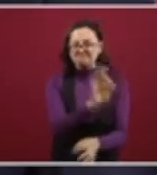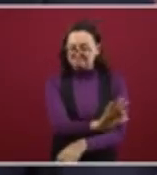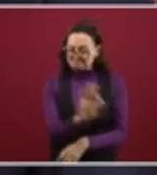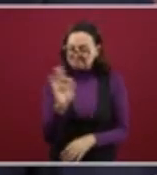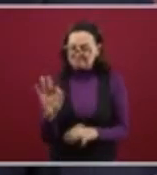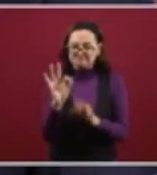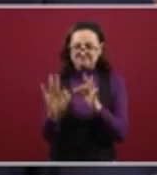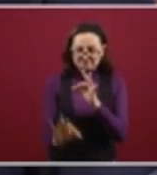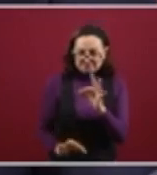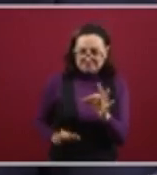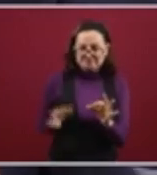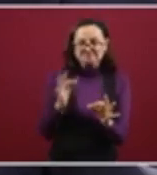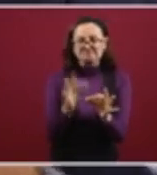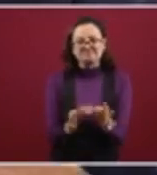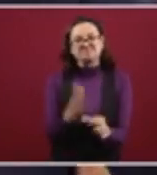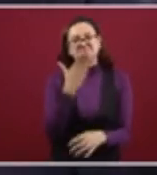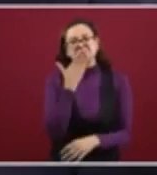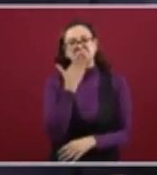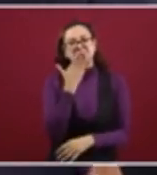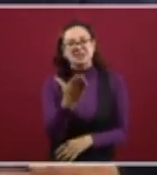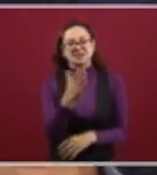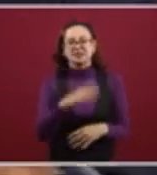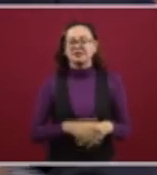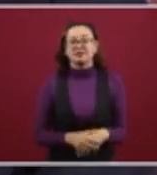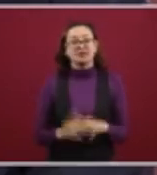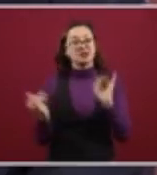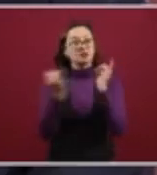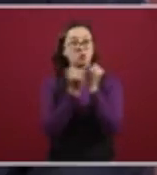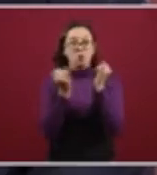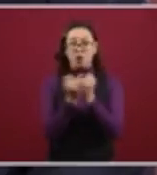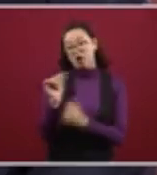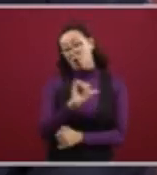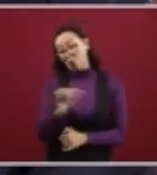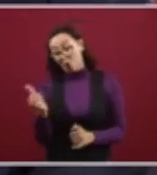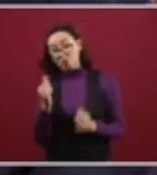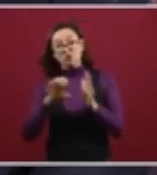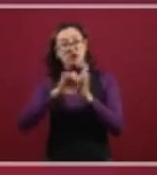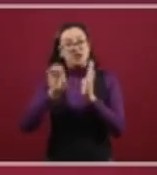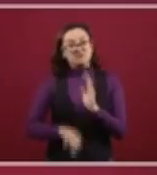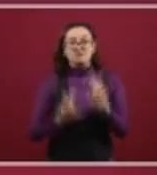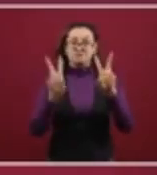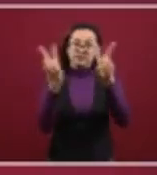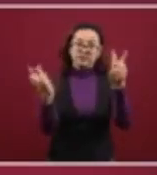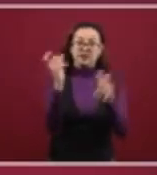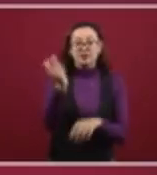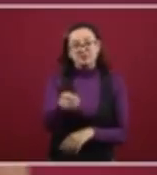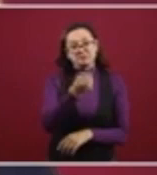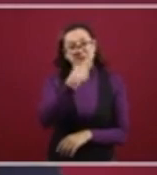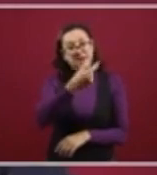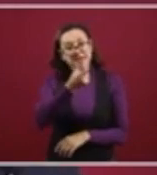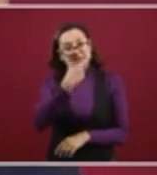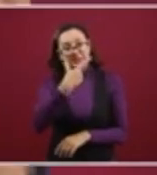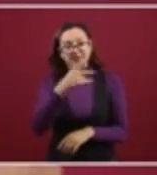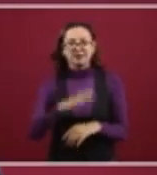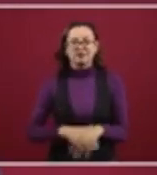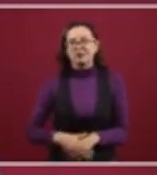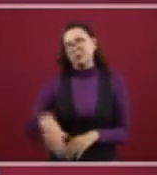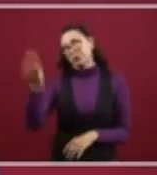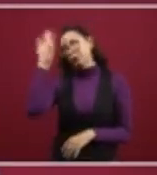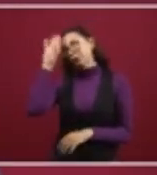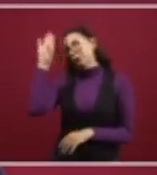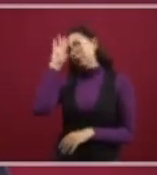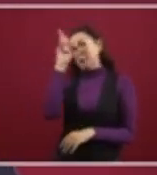Y lo mismo con las medicinas, Ahí, peor